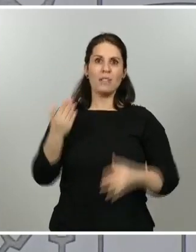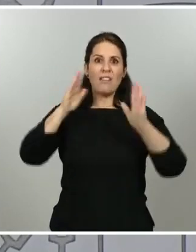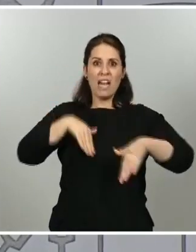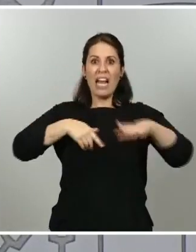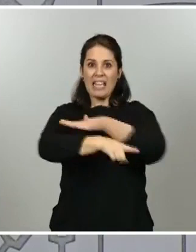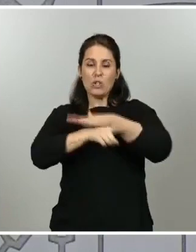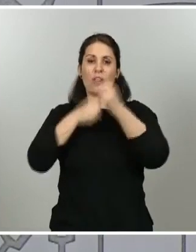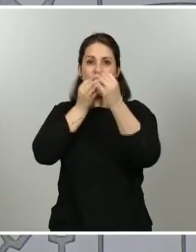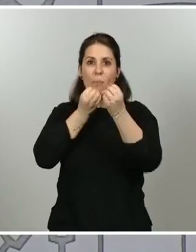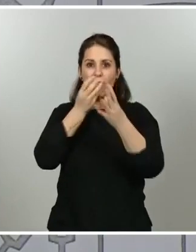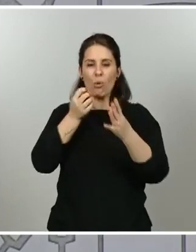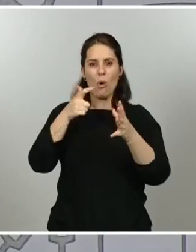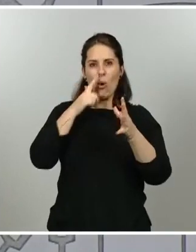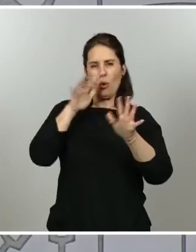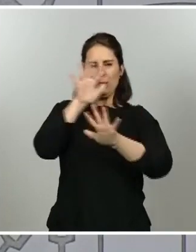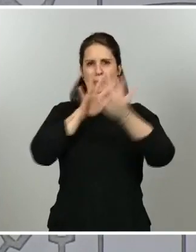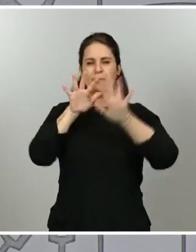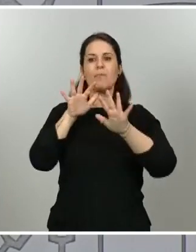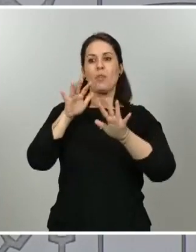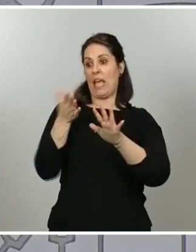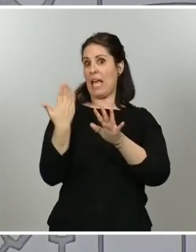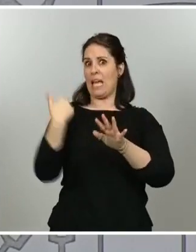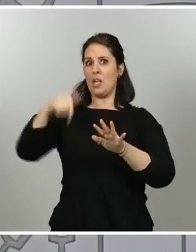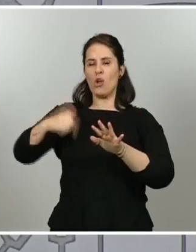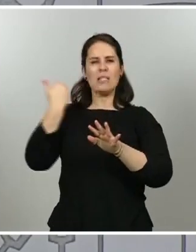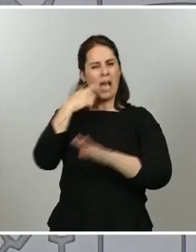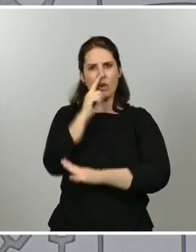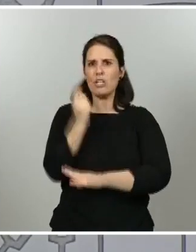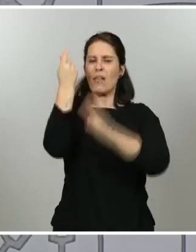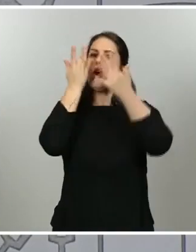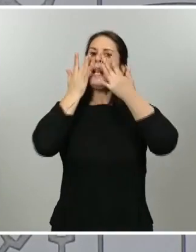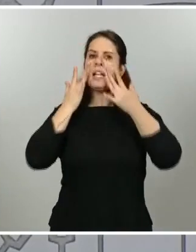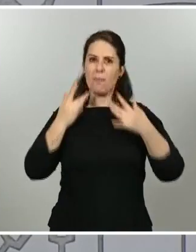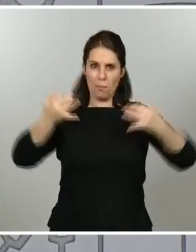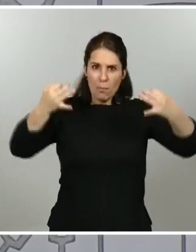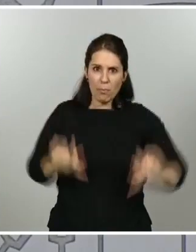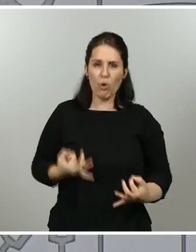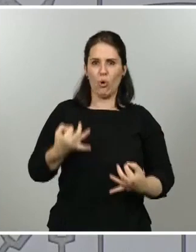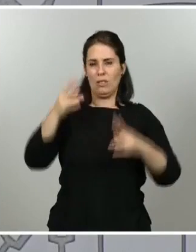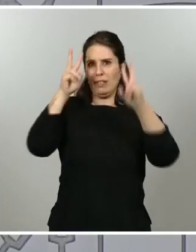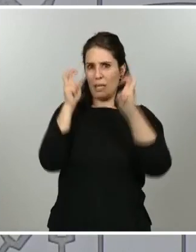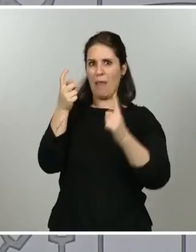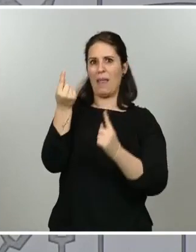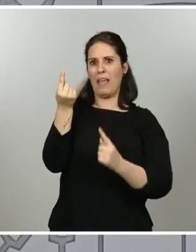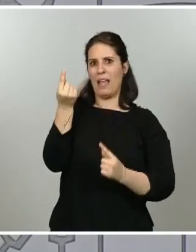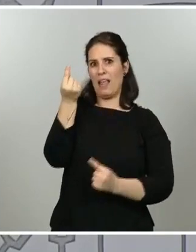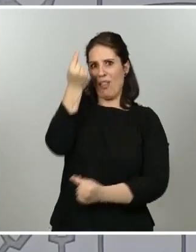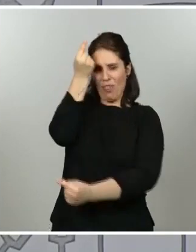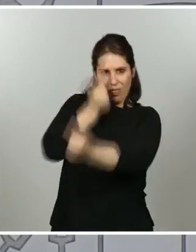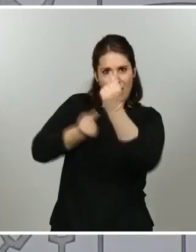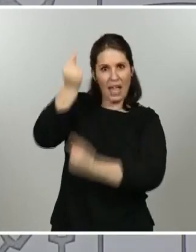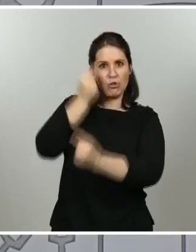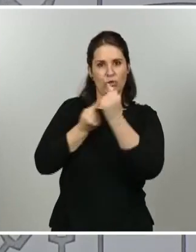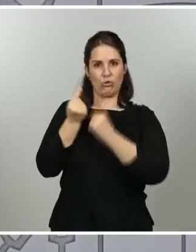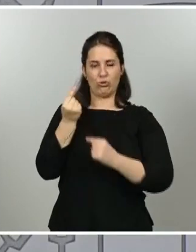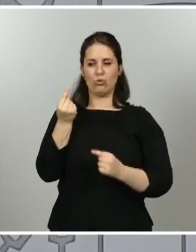información. Entre ayer y hoy han conseguido solucionar el problema de la ubicación de estos casos con